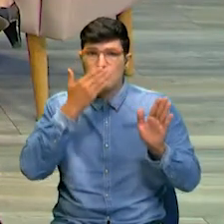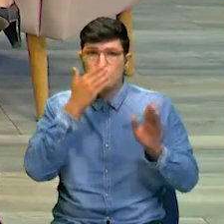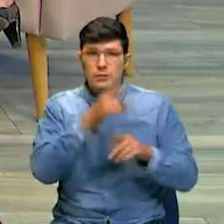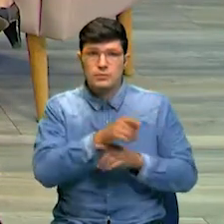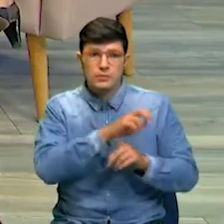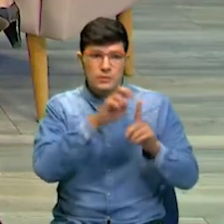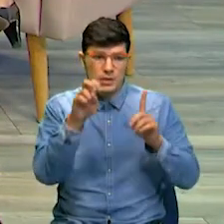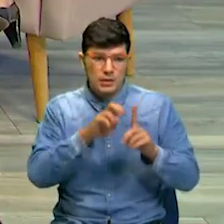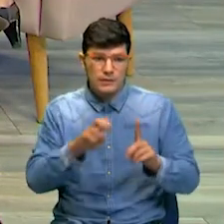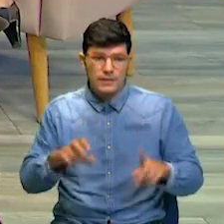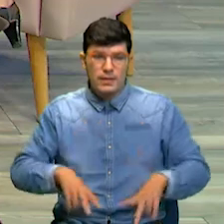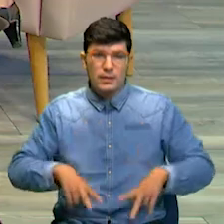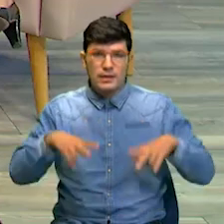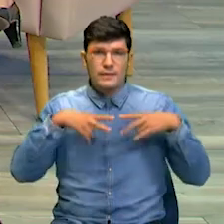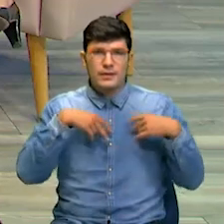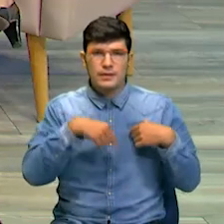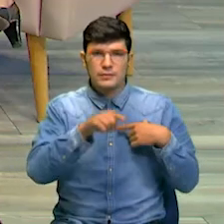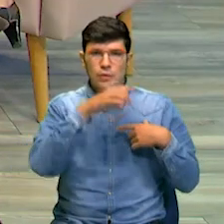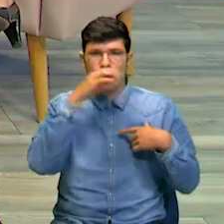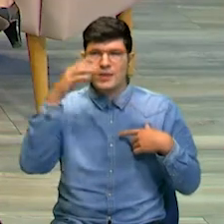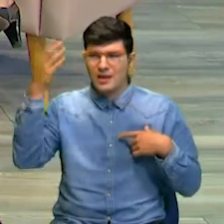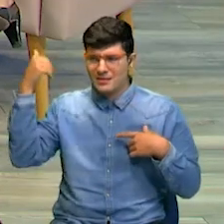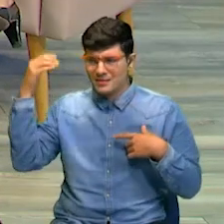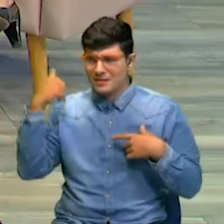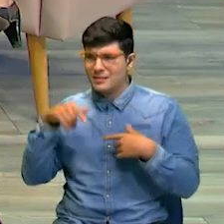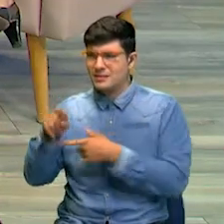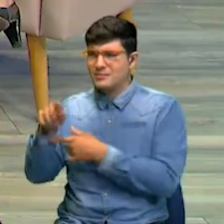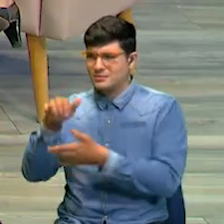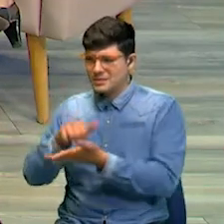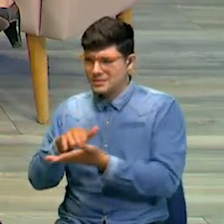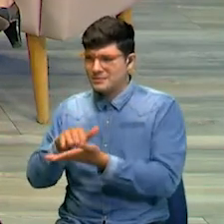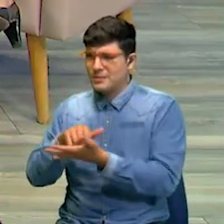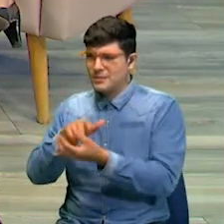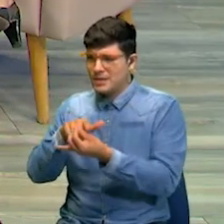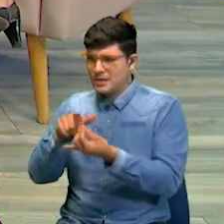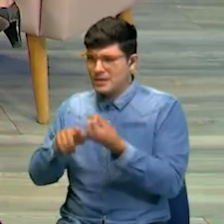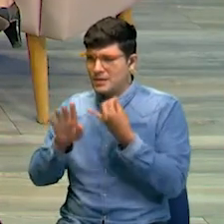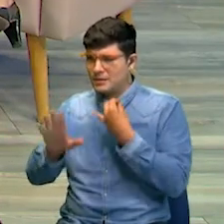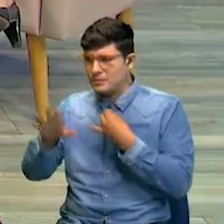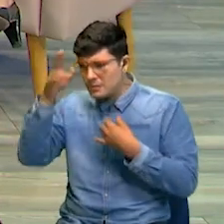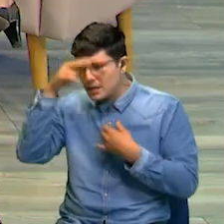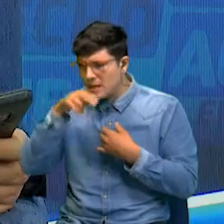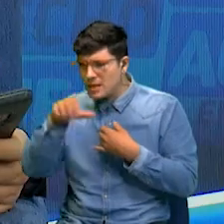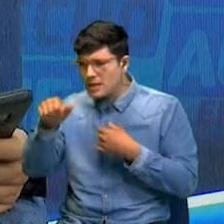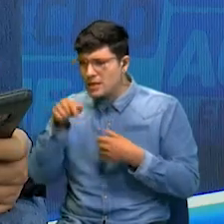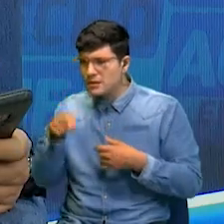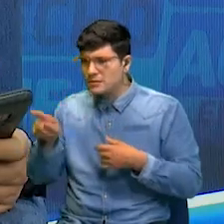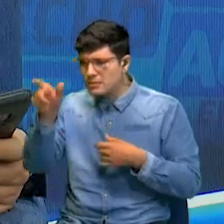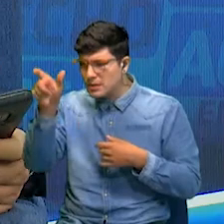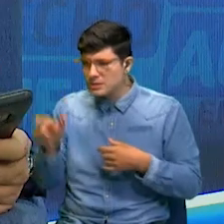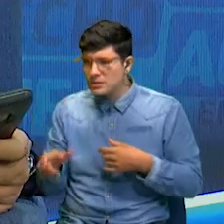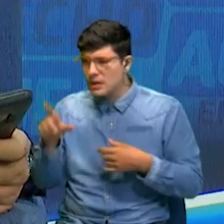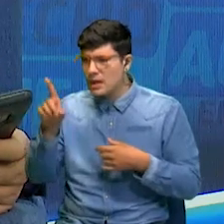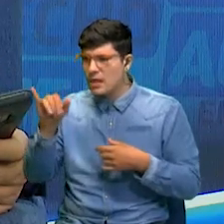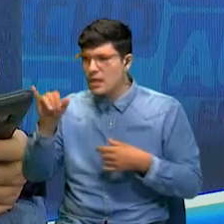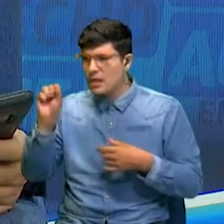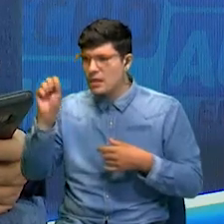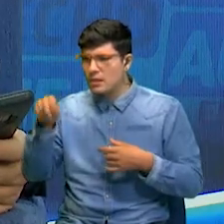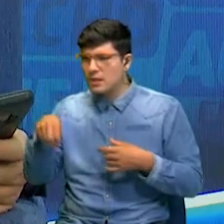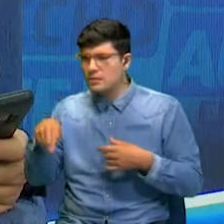de vida del señor. Eso es que lo vimos hace poco incluso con un caso de una hija de un funcionario de la DIAN que